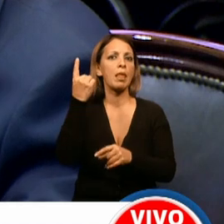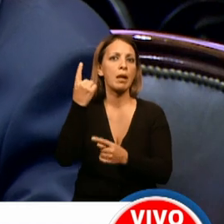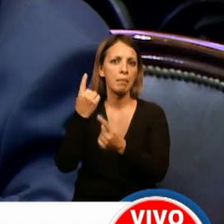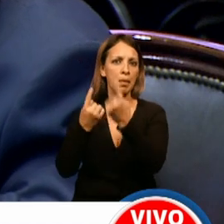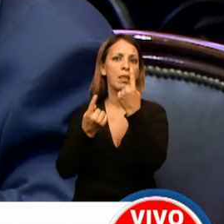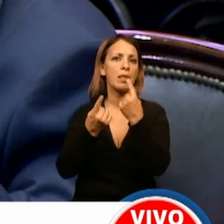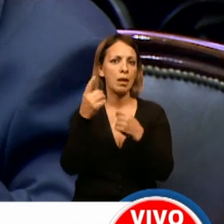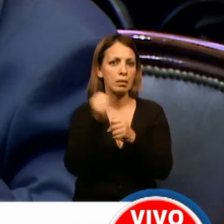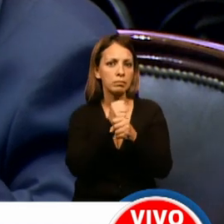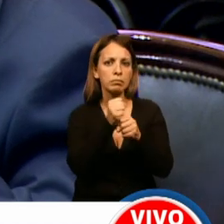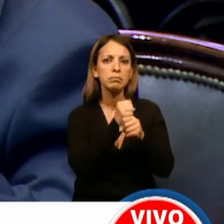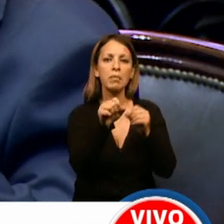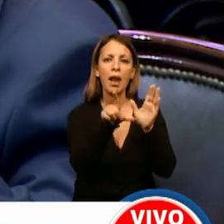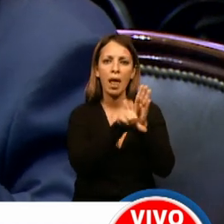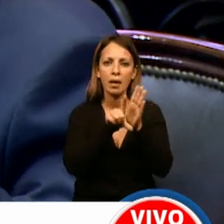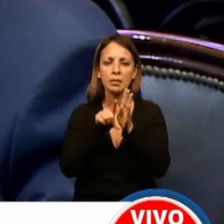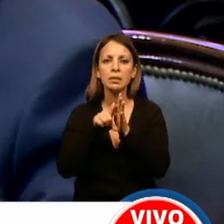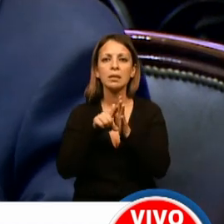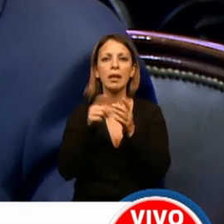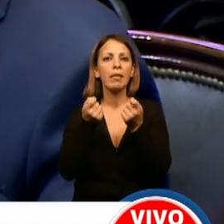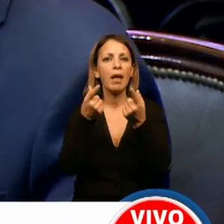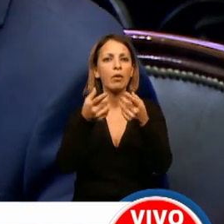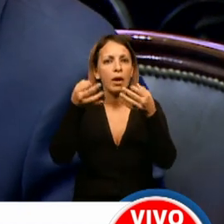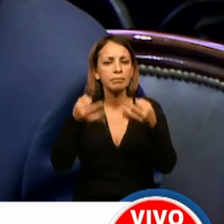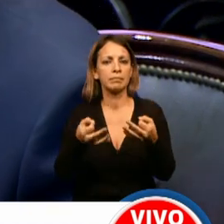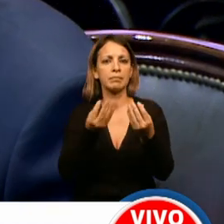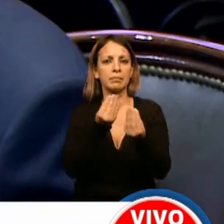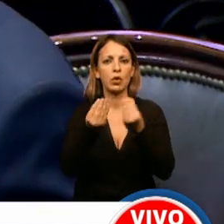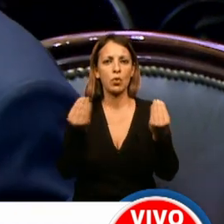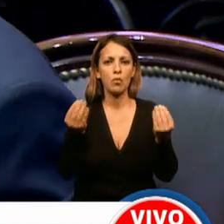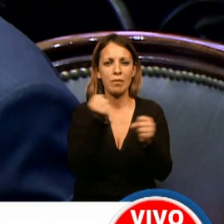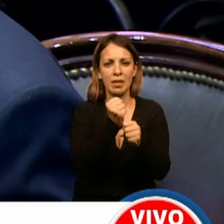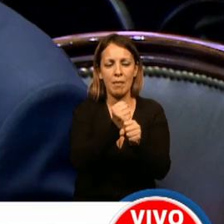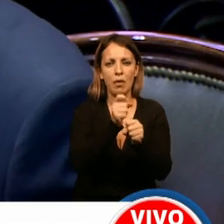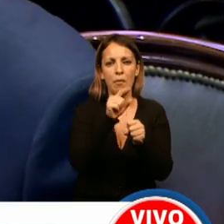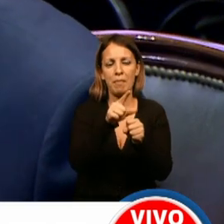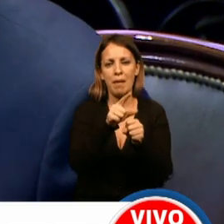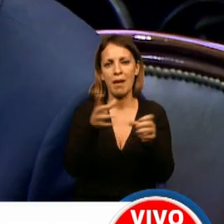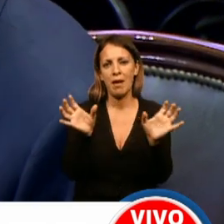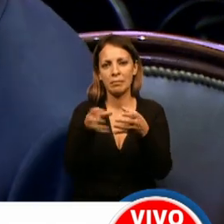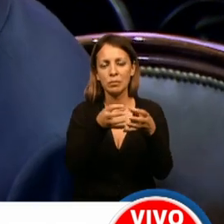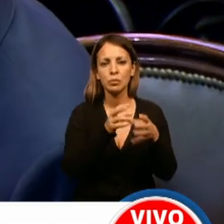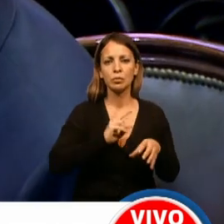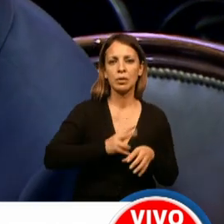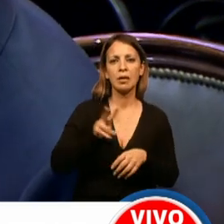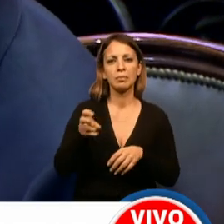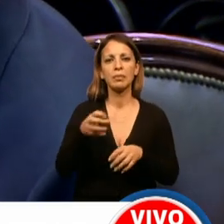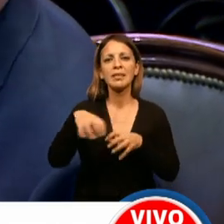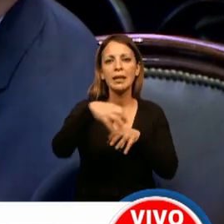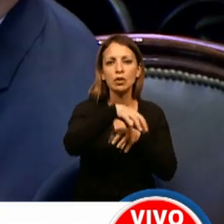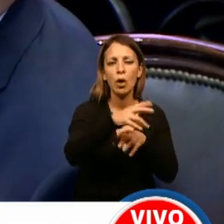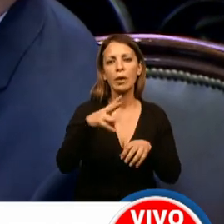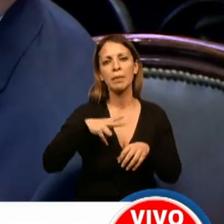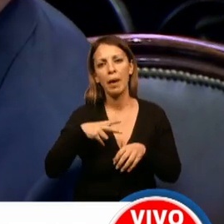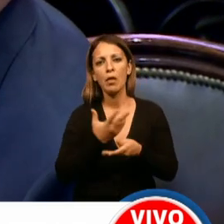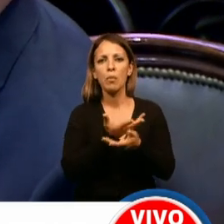no solamente el cupo laboral travesti trans en el sector público y privado sino también incluyendo lo